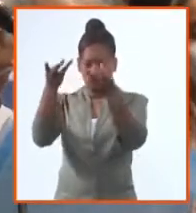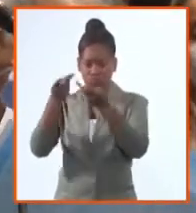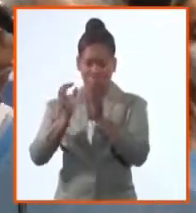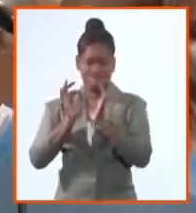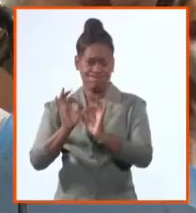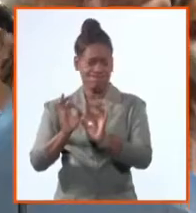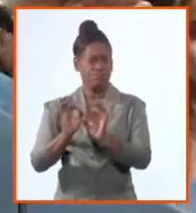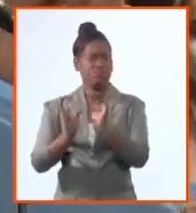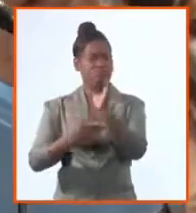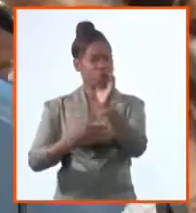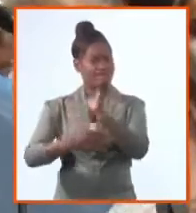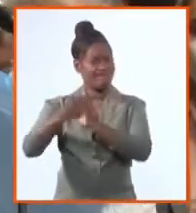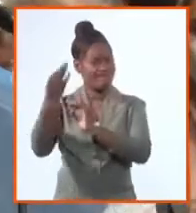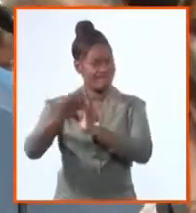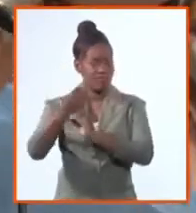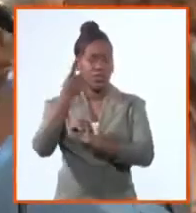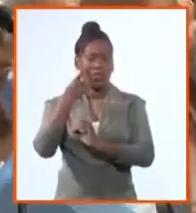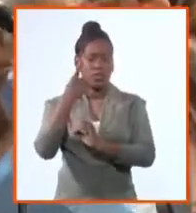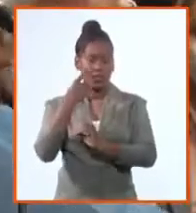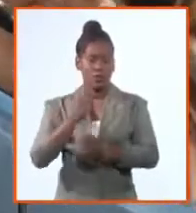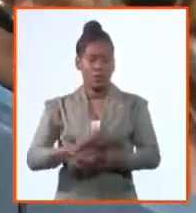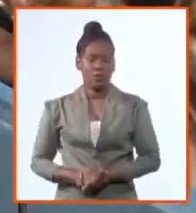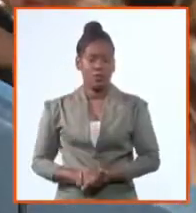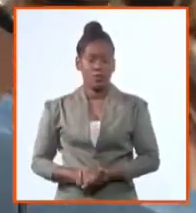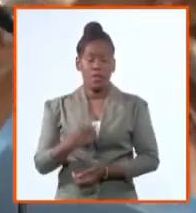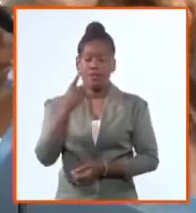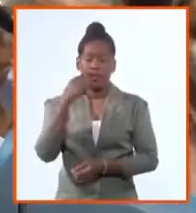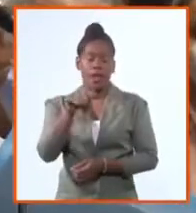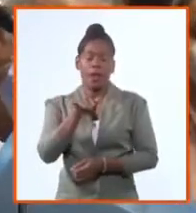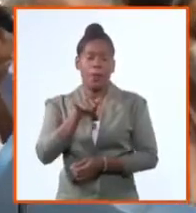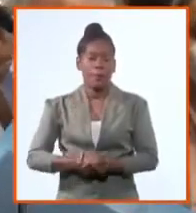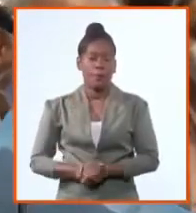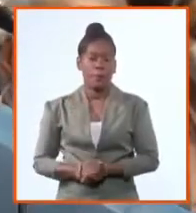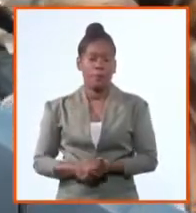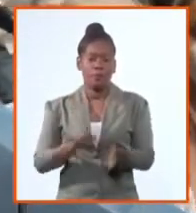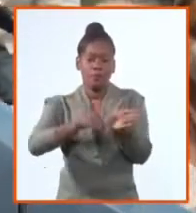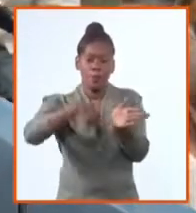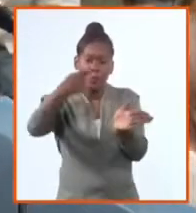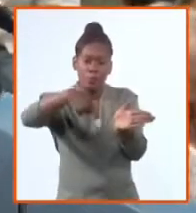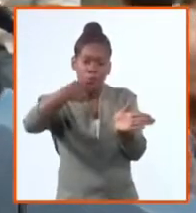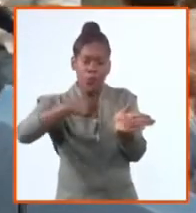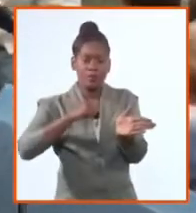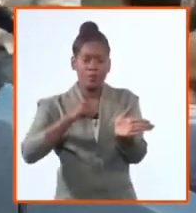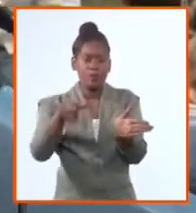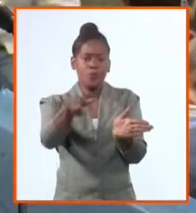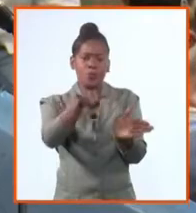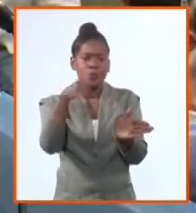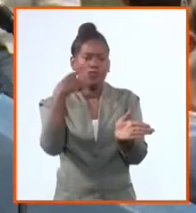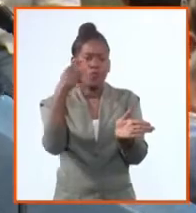Deudas en el orden de tratamiento, en el orden jurídico y en el orden político.